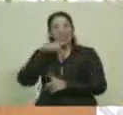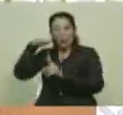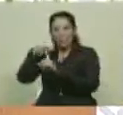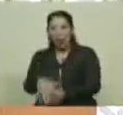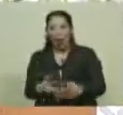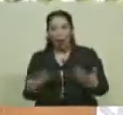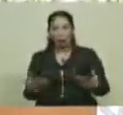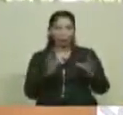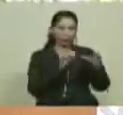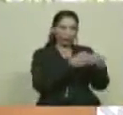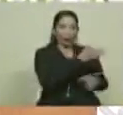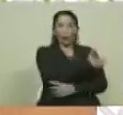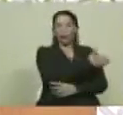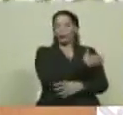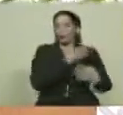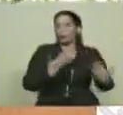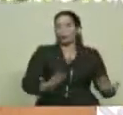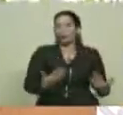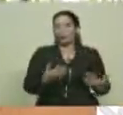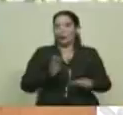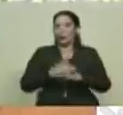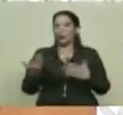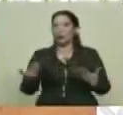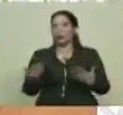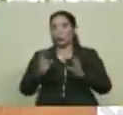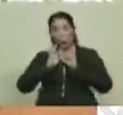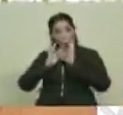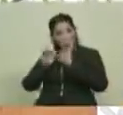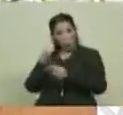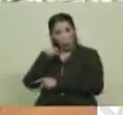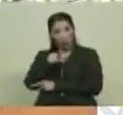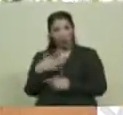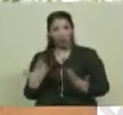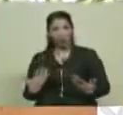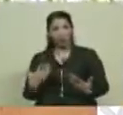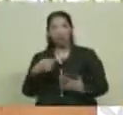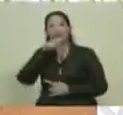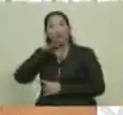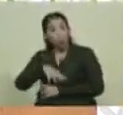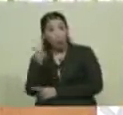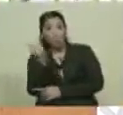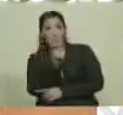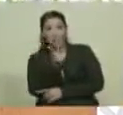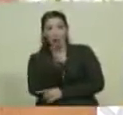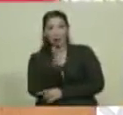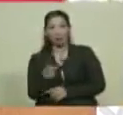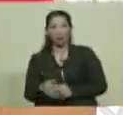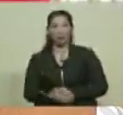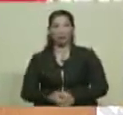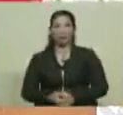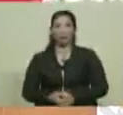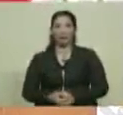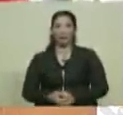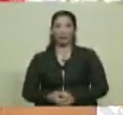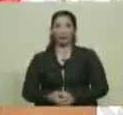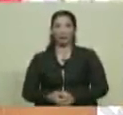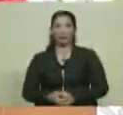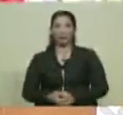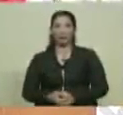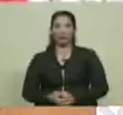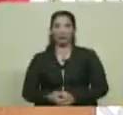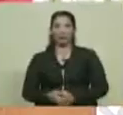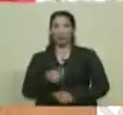día, uno cuenta esto, pero es parte de la historia de Venezuela, pues. El día que esto se iba a votar